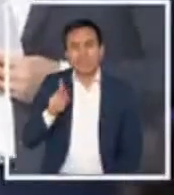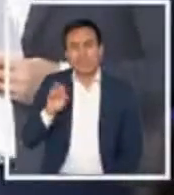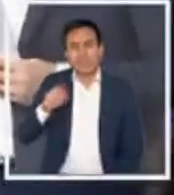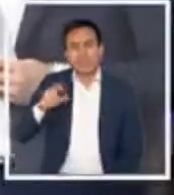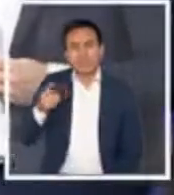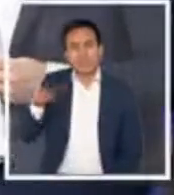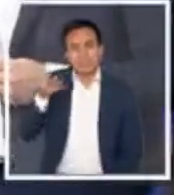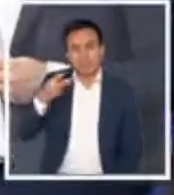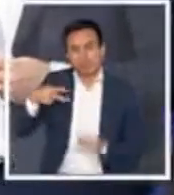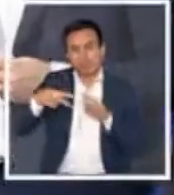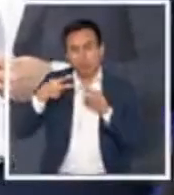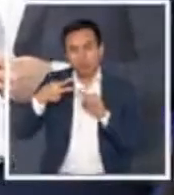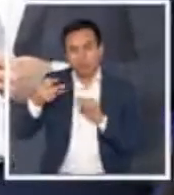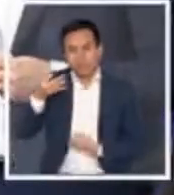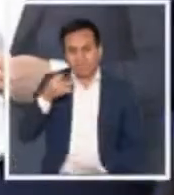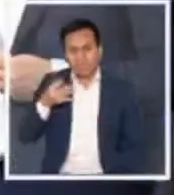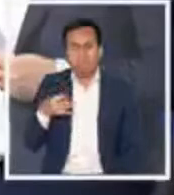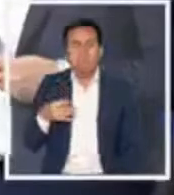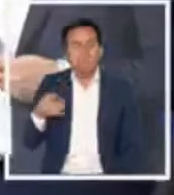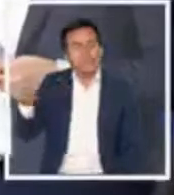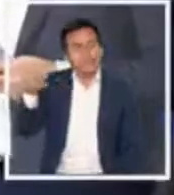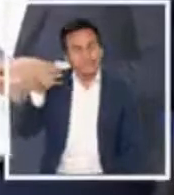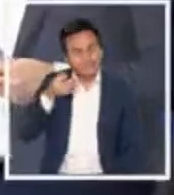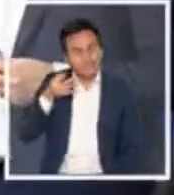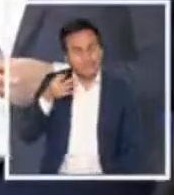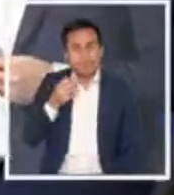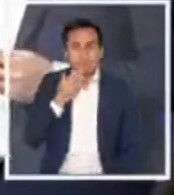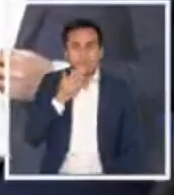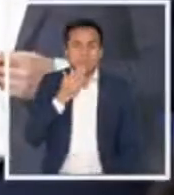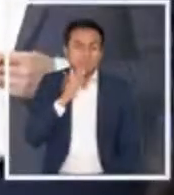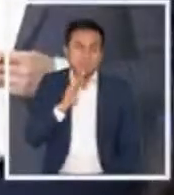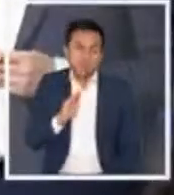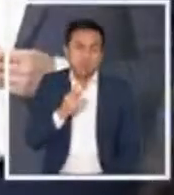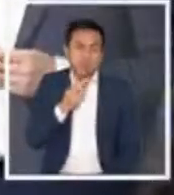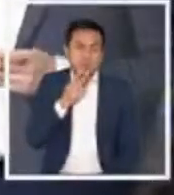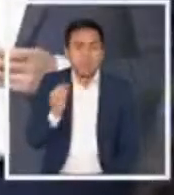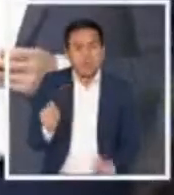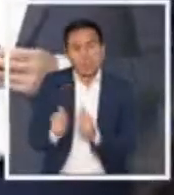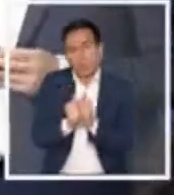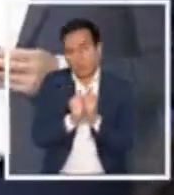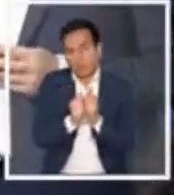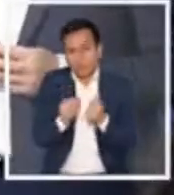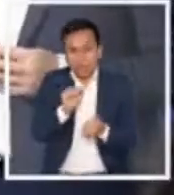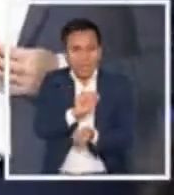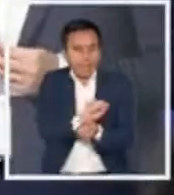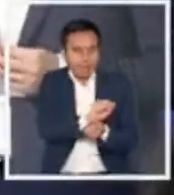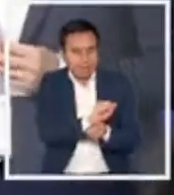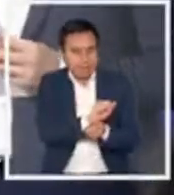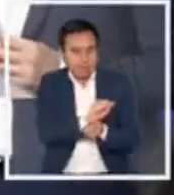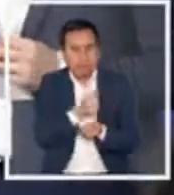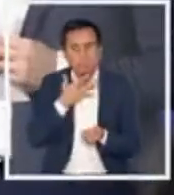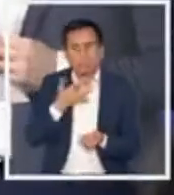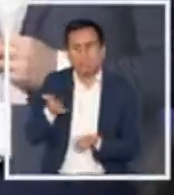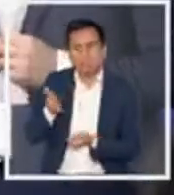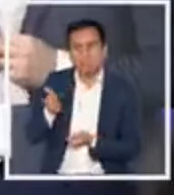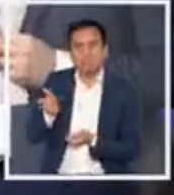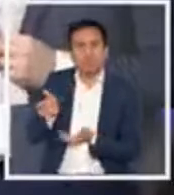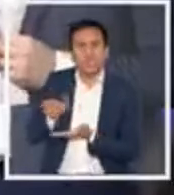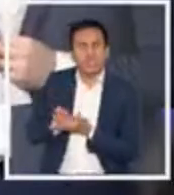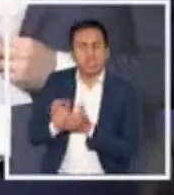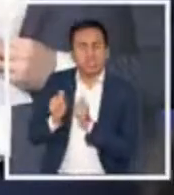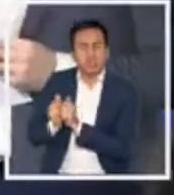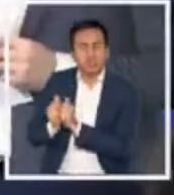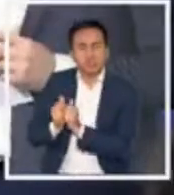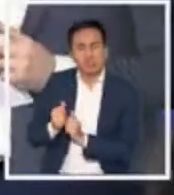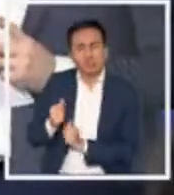decía dos cosas. Decía: mejor es vivir junto como hermanos que morir juntos